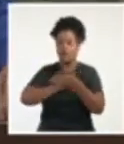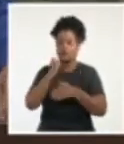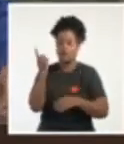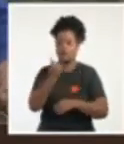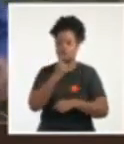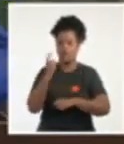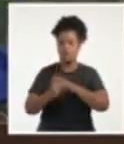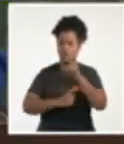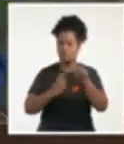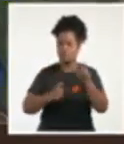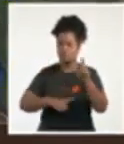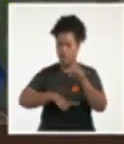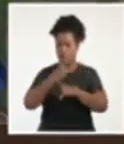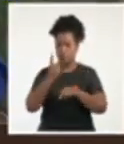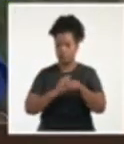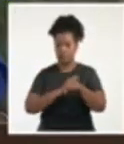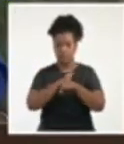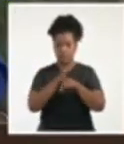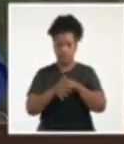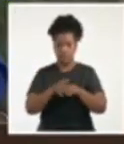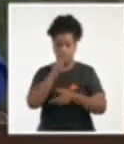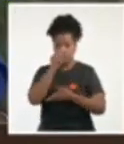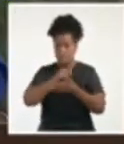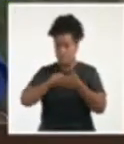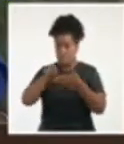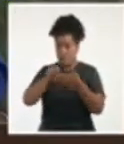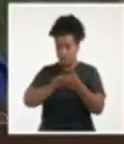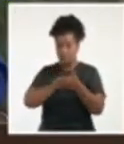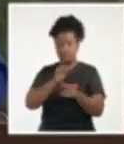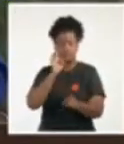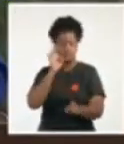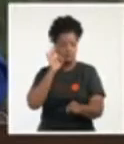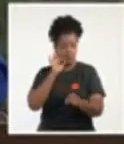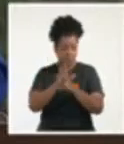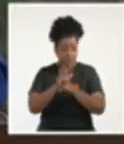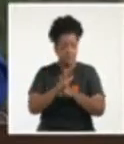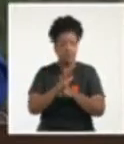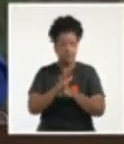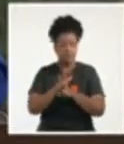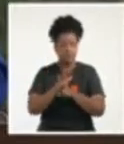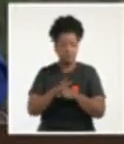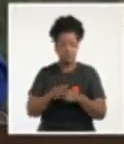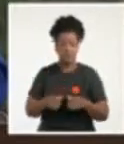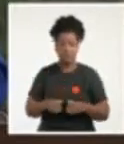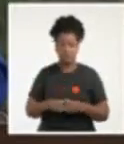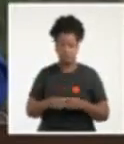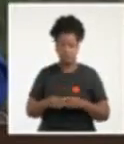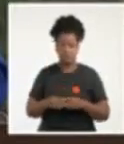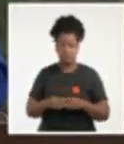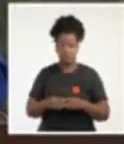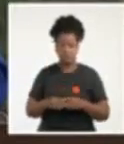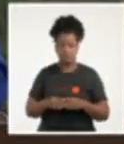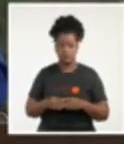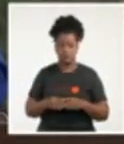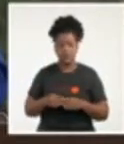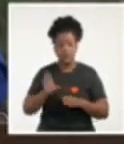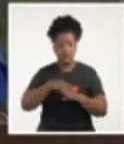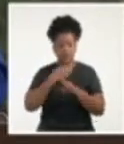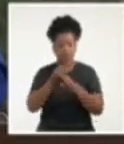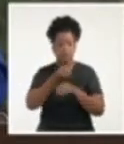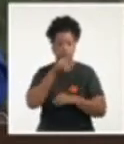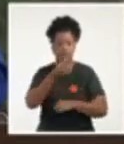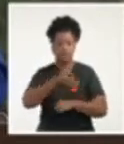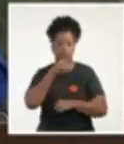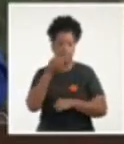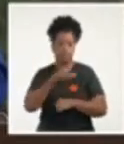que se implementó, que se aplicó y bueno, Portal podrá dar más detalles, pero yo creo que ha